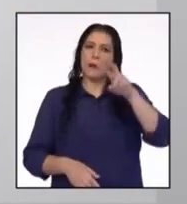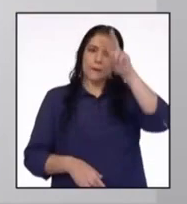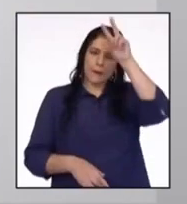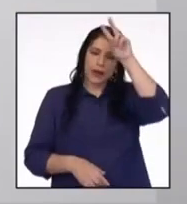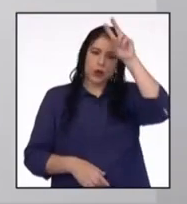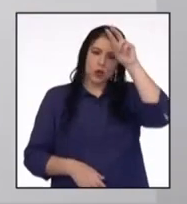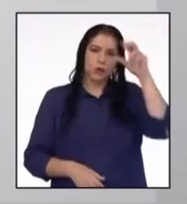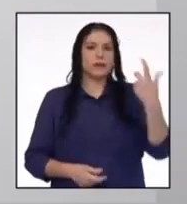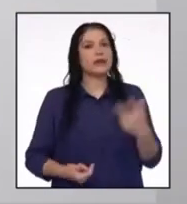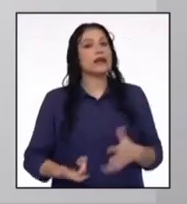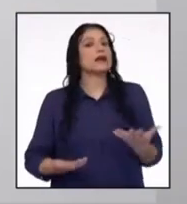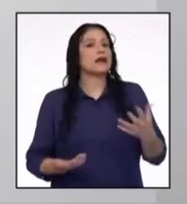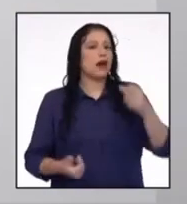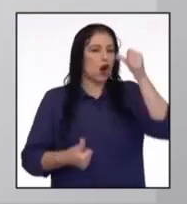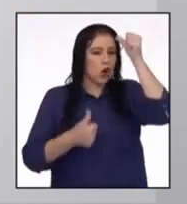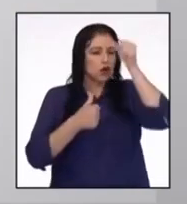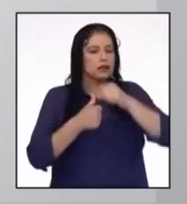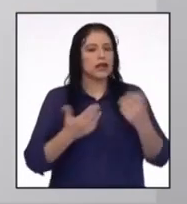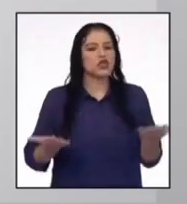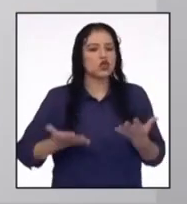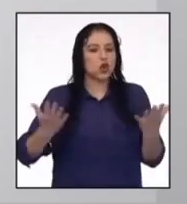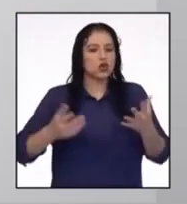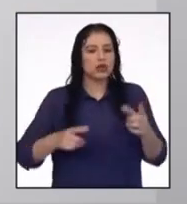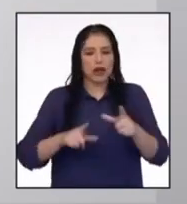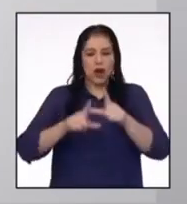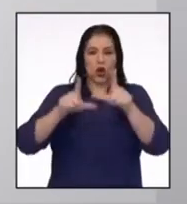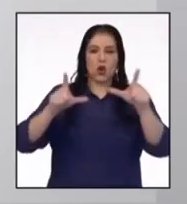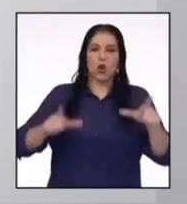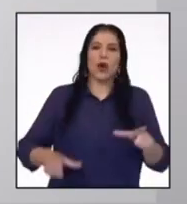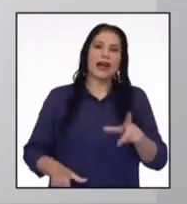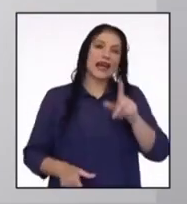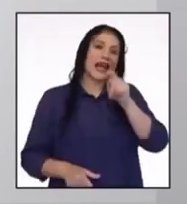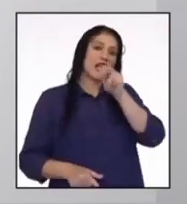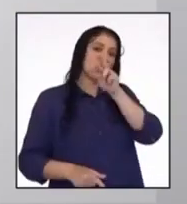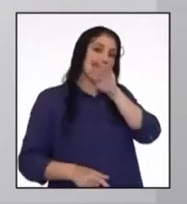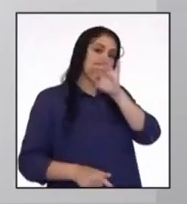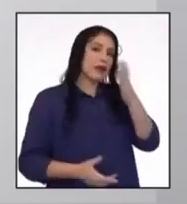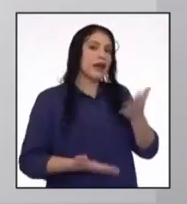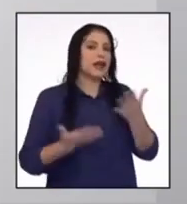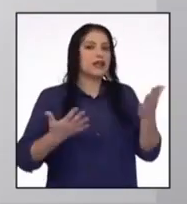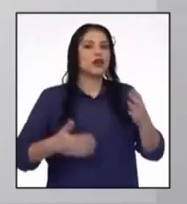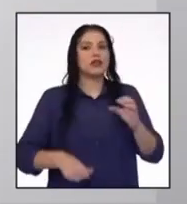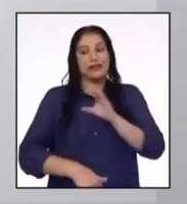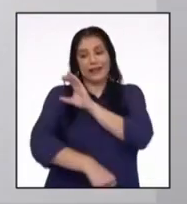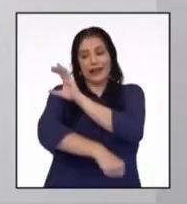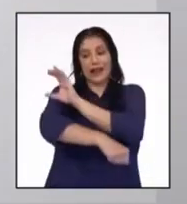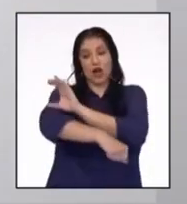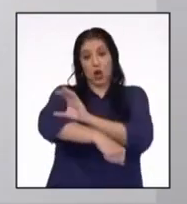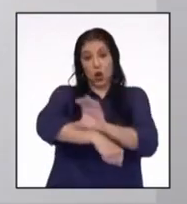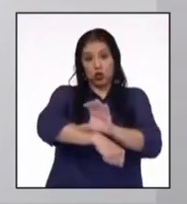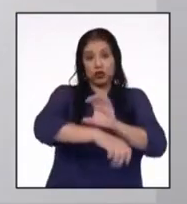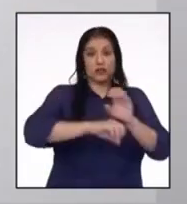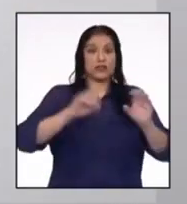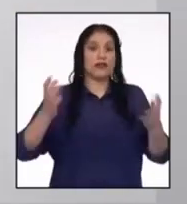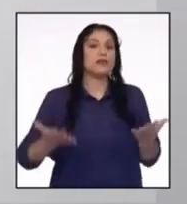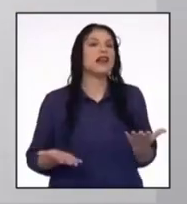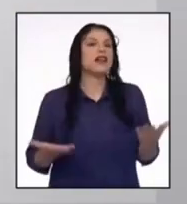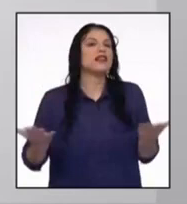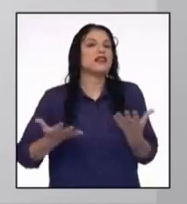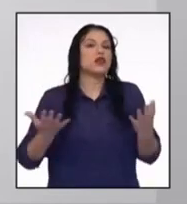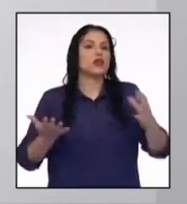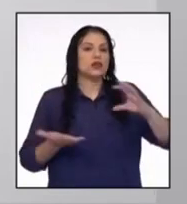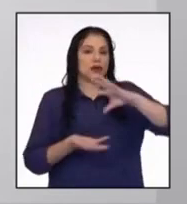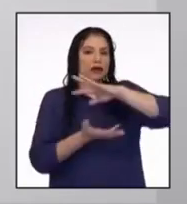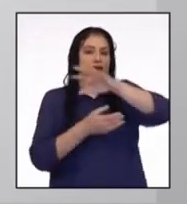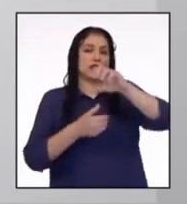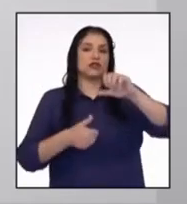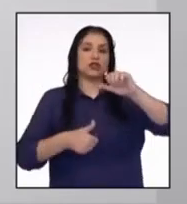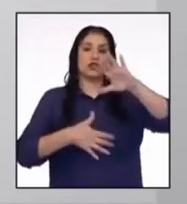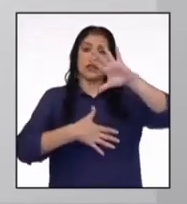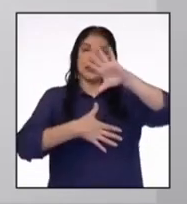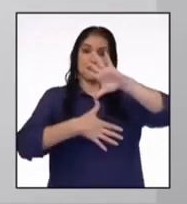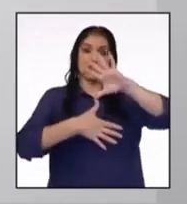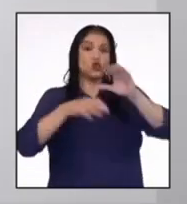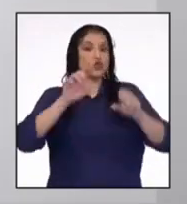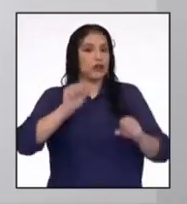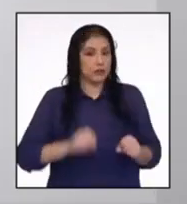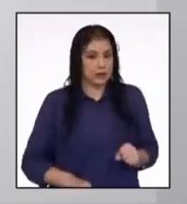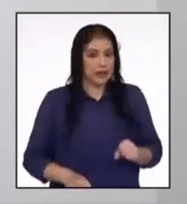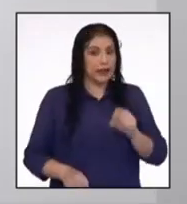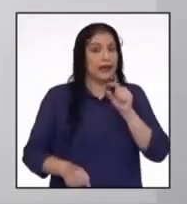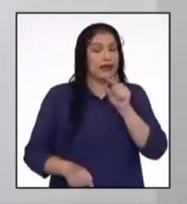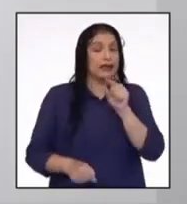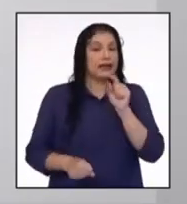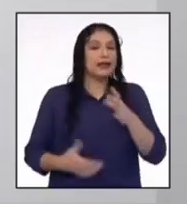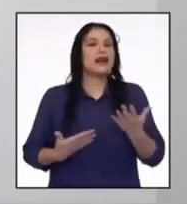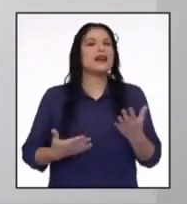país está en la zona tropical y subtropical de la costa occidental del continente sudamericano y que